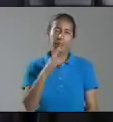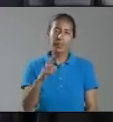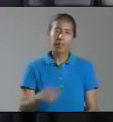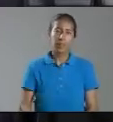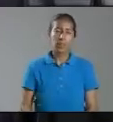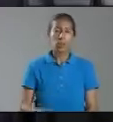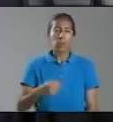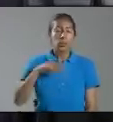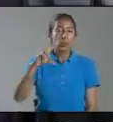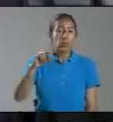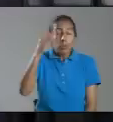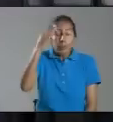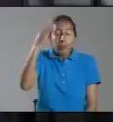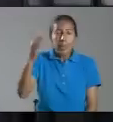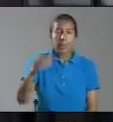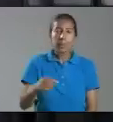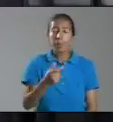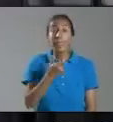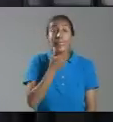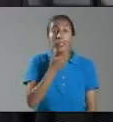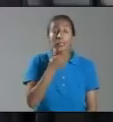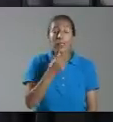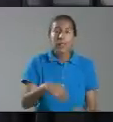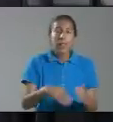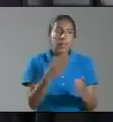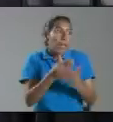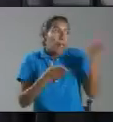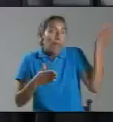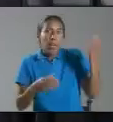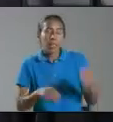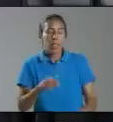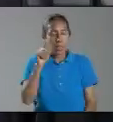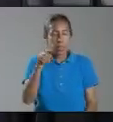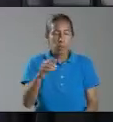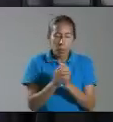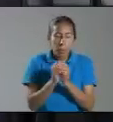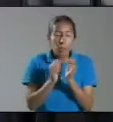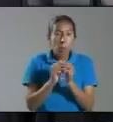Yo no sé si mi sonrisa huyó, y eso me preocupaba también.